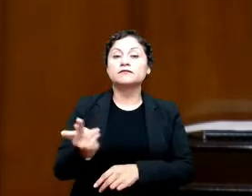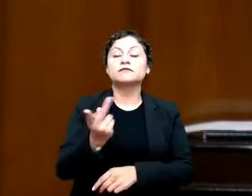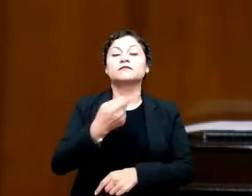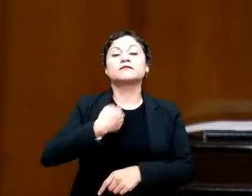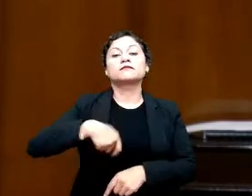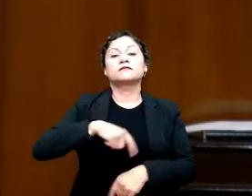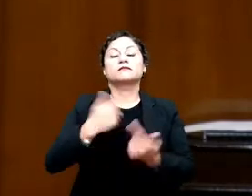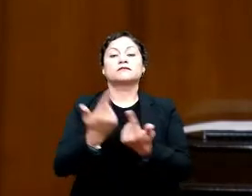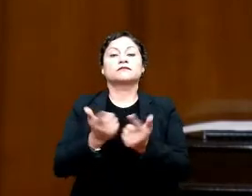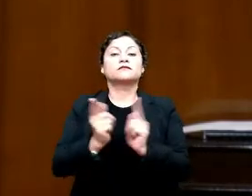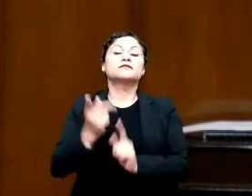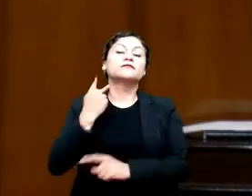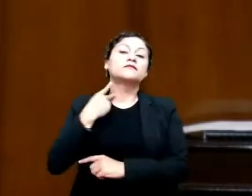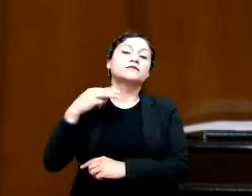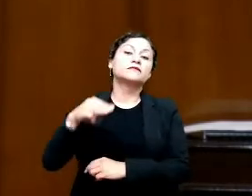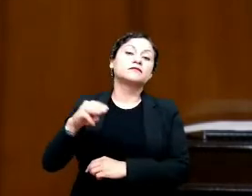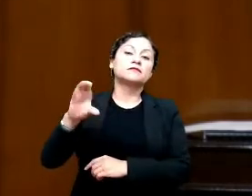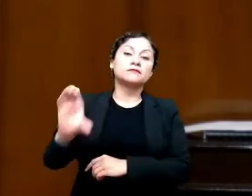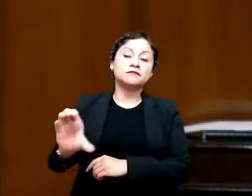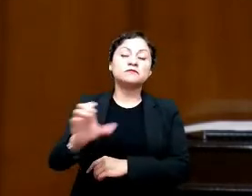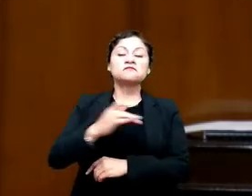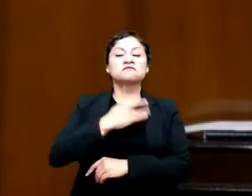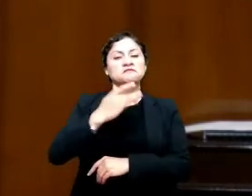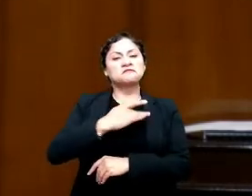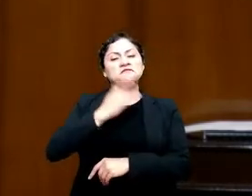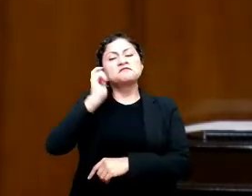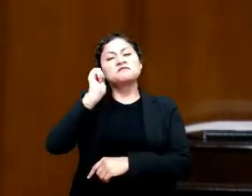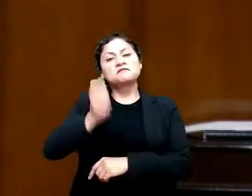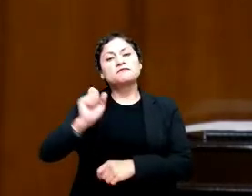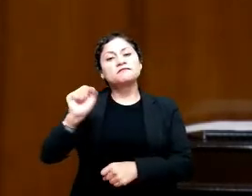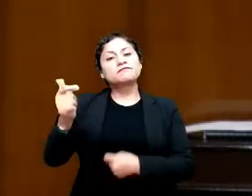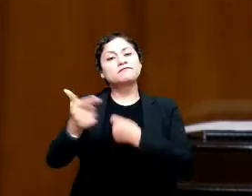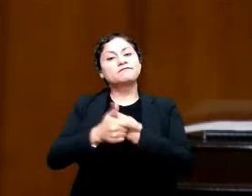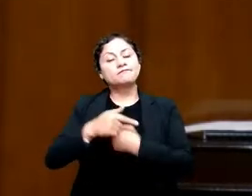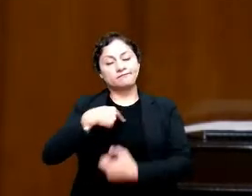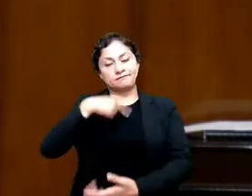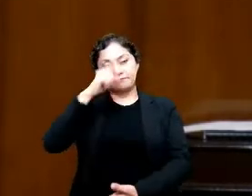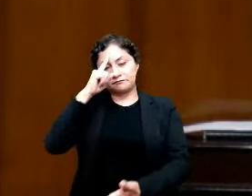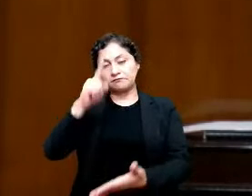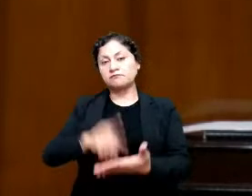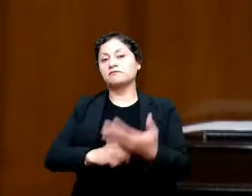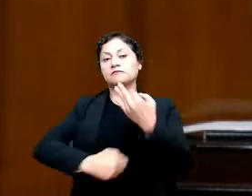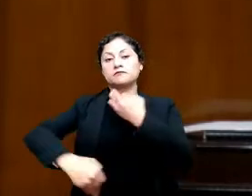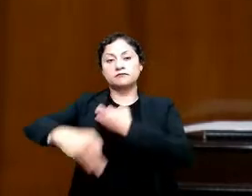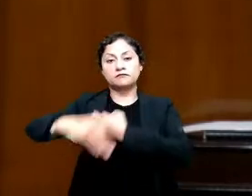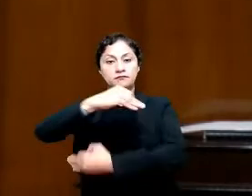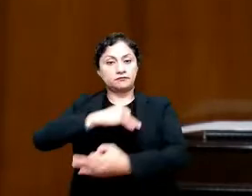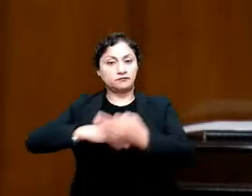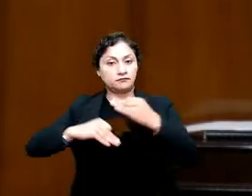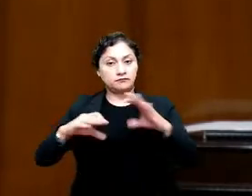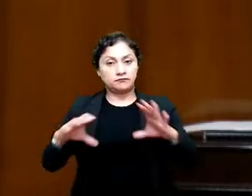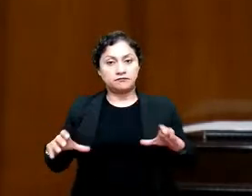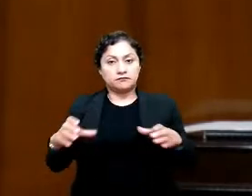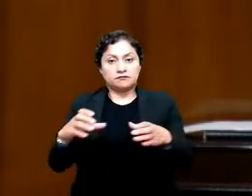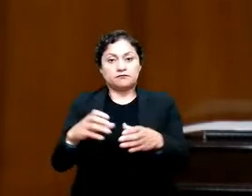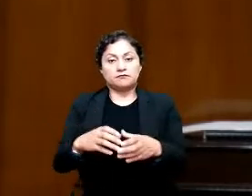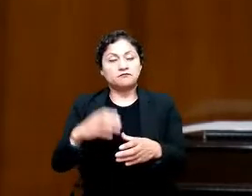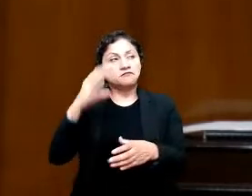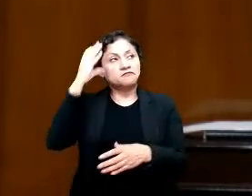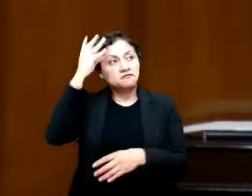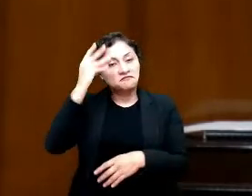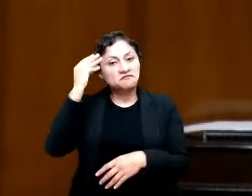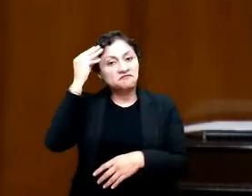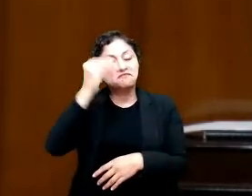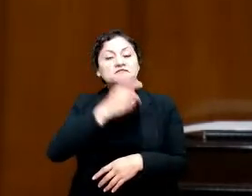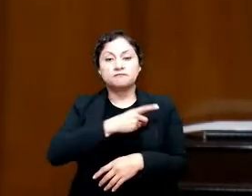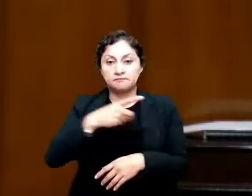Ciudadano viene con una inquietud que a todos en estos momentos nos debería estar rondeando por la